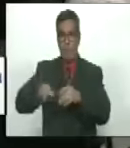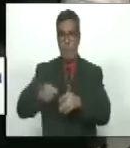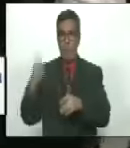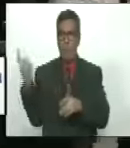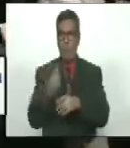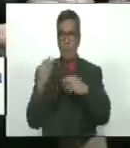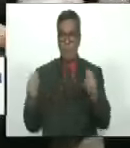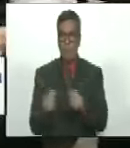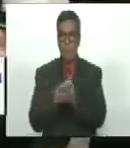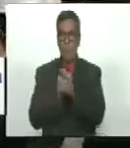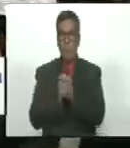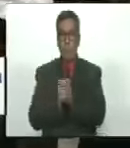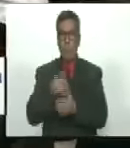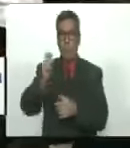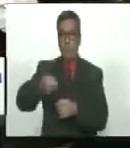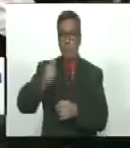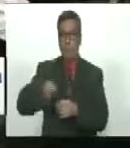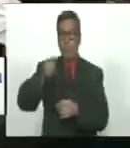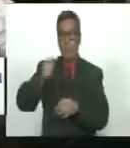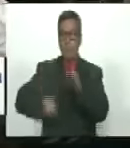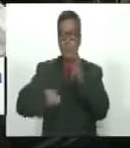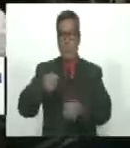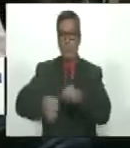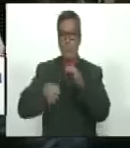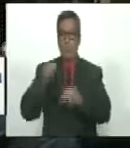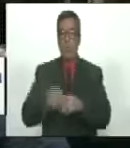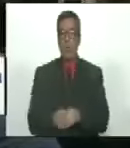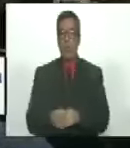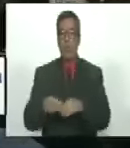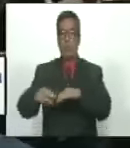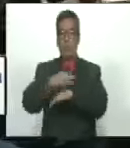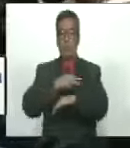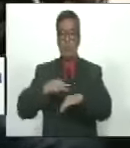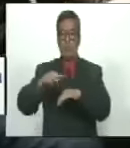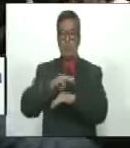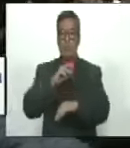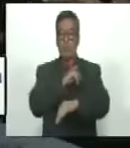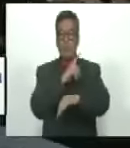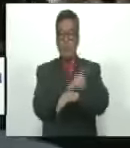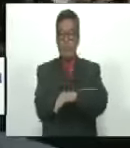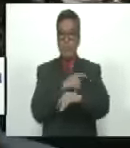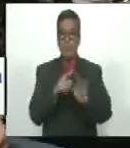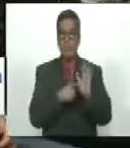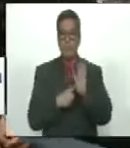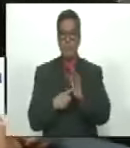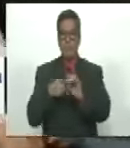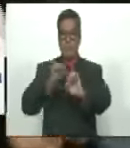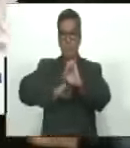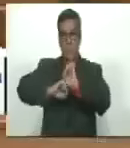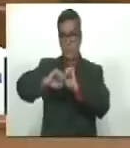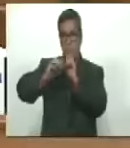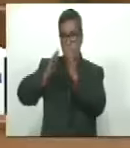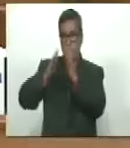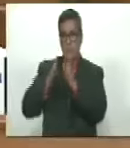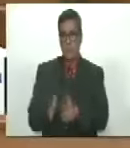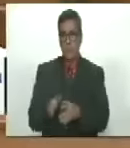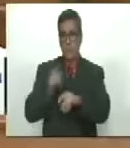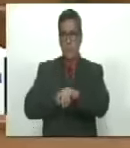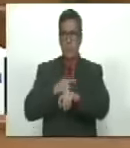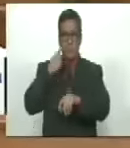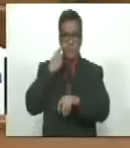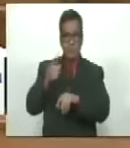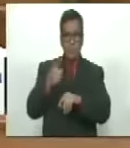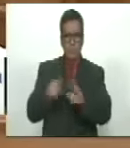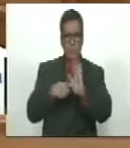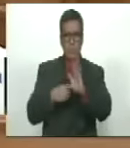presente, compañeros, compañeras del Tribunal Supremo de Justicia, del Ministerio del Poder Popular para la Defensa. Hace rato veíamos